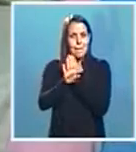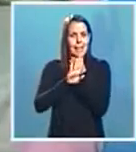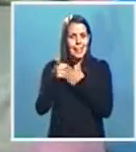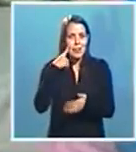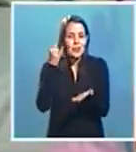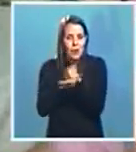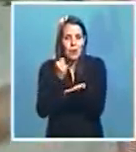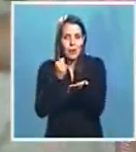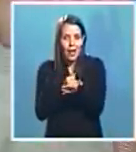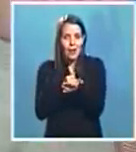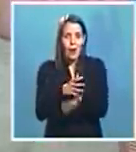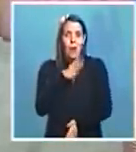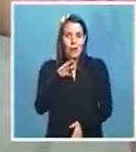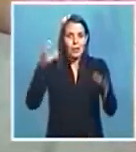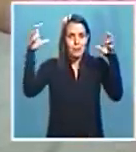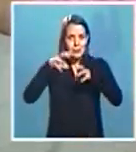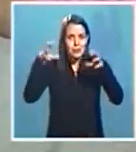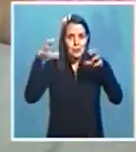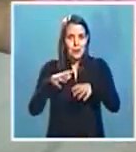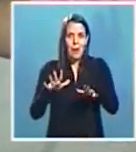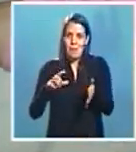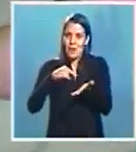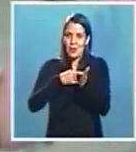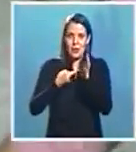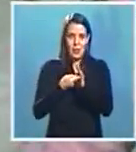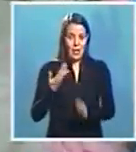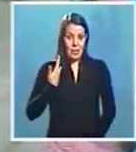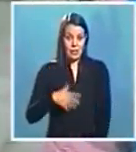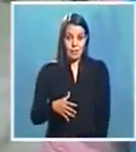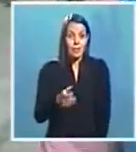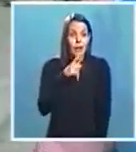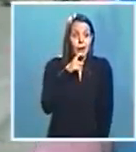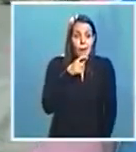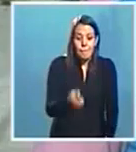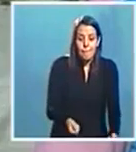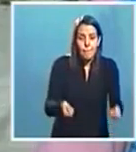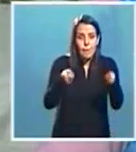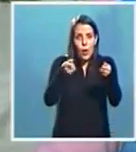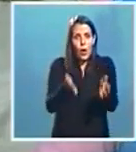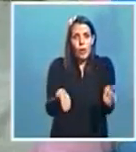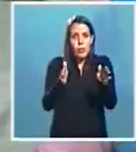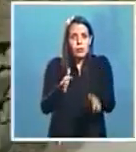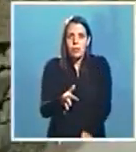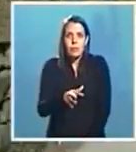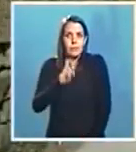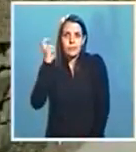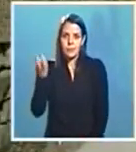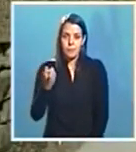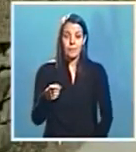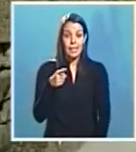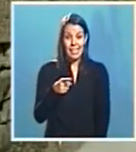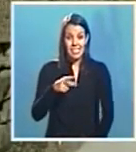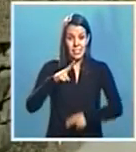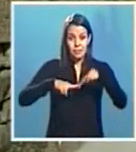fixaron moitas, e eses, como lle chaman, eses pozos... É todo moi ben, agora non lle vai a auga a fulanos. Esta é unha das